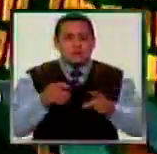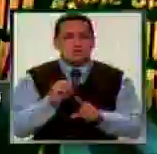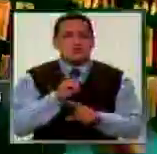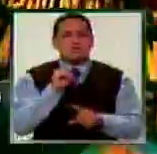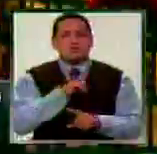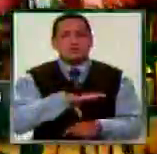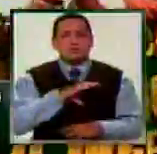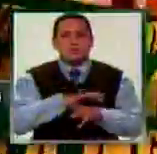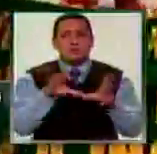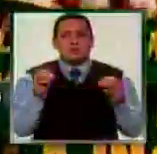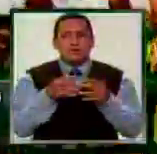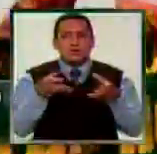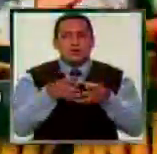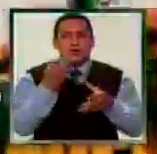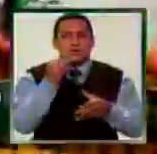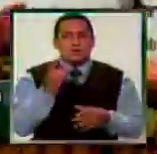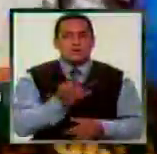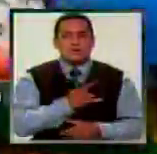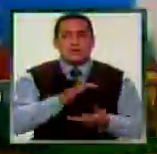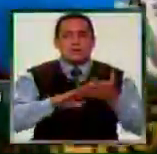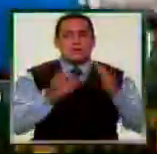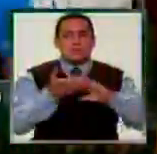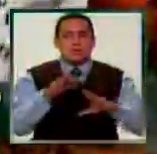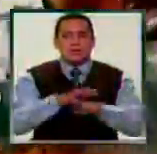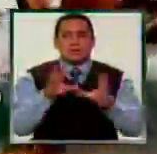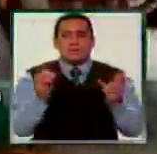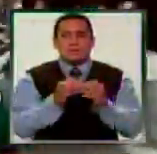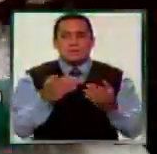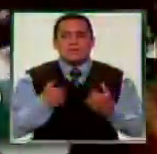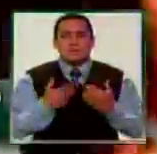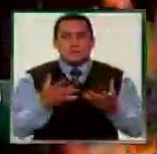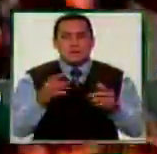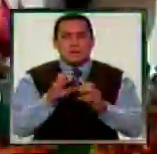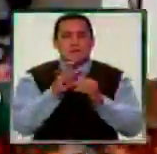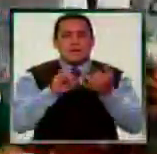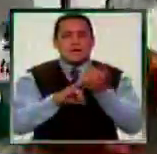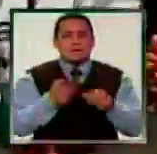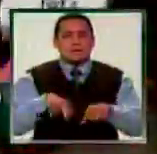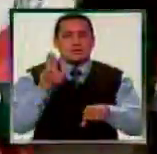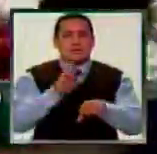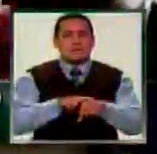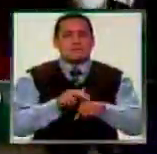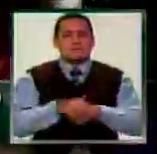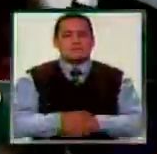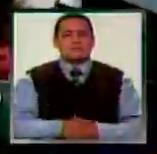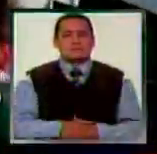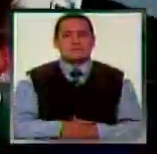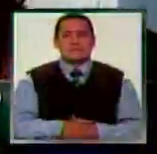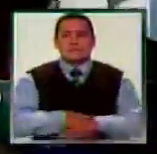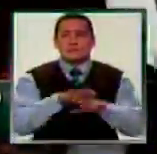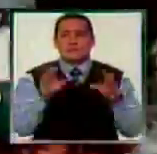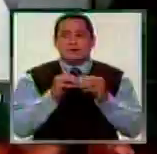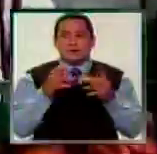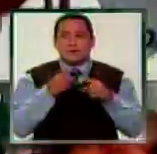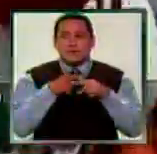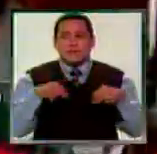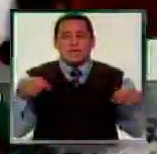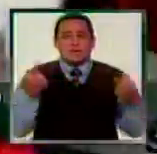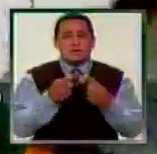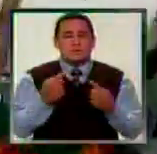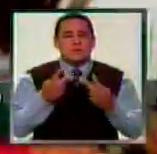sociabilizar con los estudiantes universitarios, a las comunidades, para todo lo que era el gas natural. Muy bien, aquí están todos ellos. Vamos